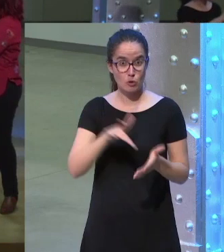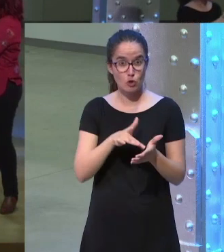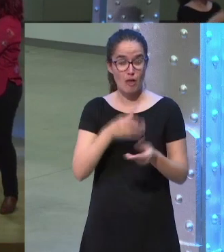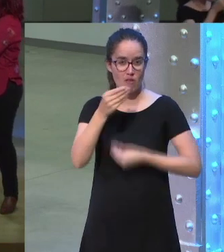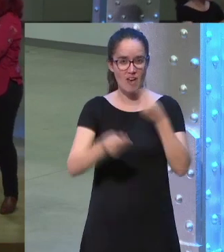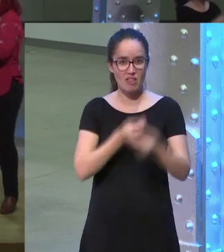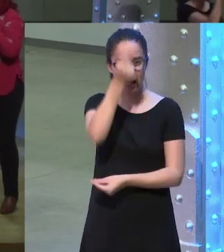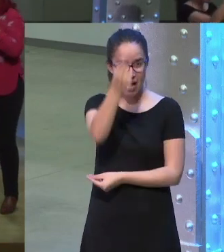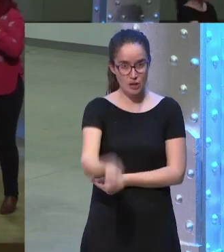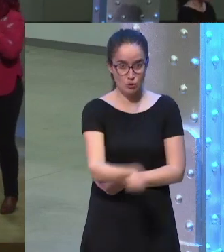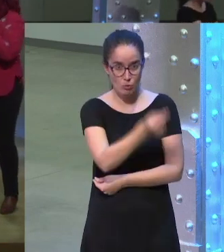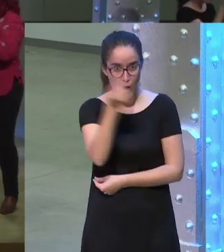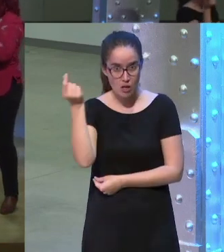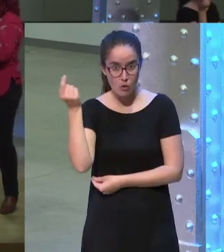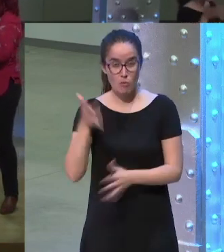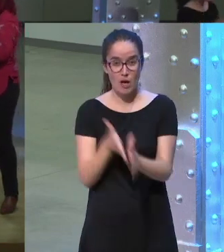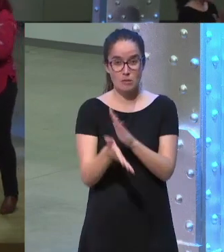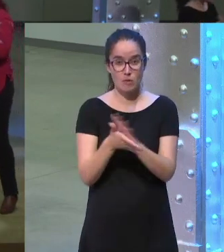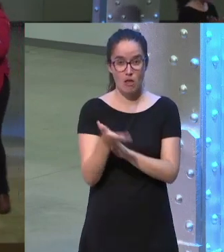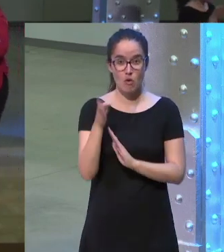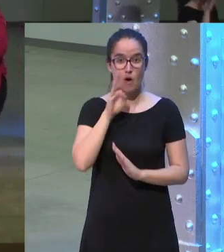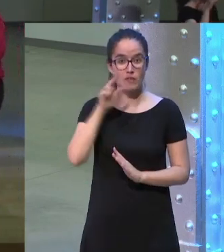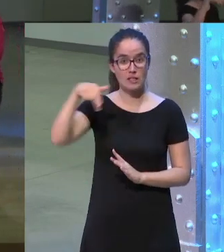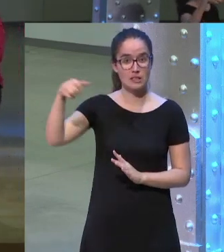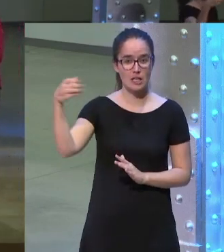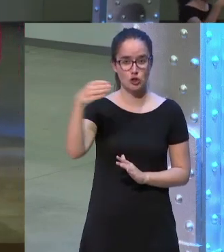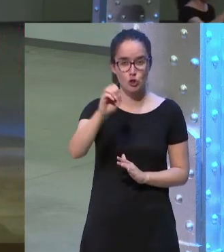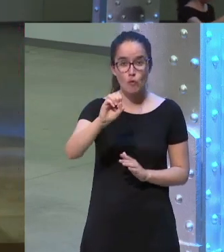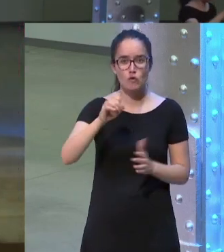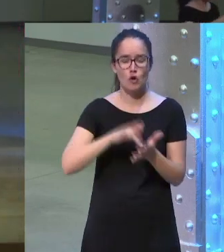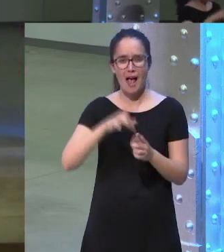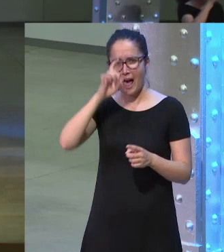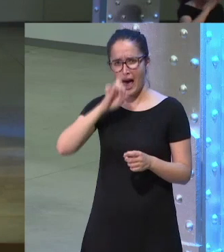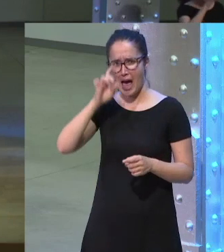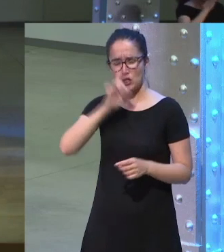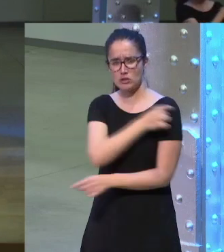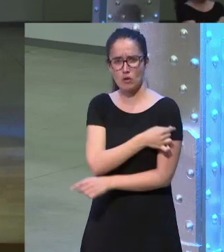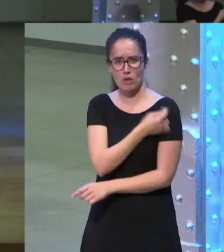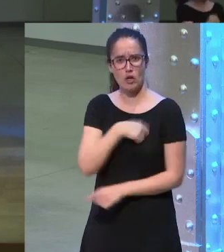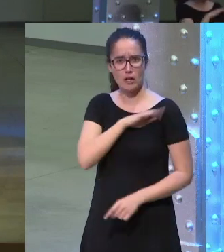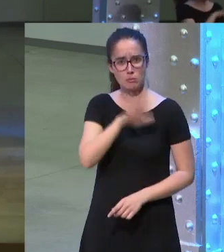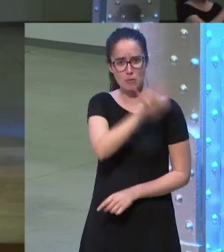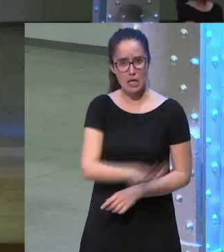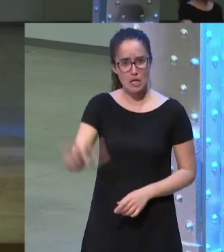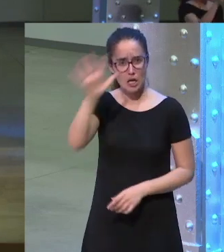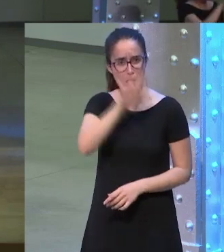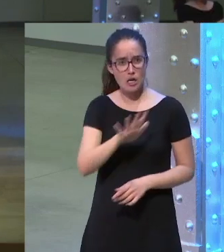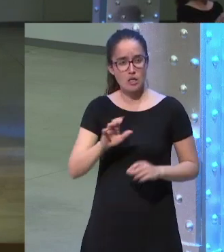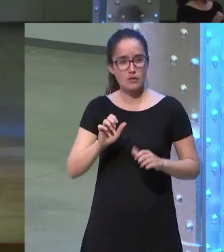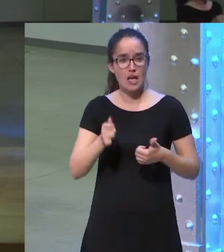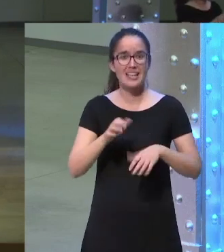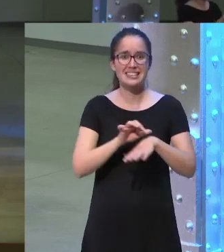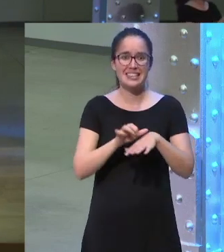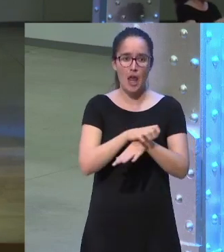esta suma, como ha explicado Nacho, llevamos muchos años de vacunación. En España, por ejemplo, tenemos una tasa de vacunación de